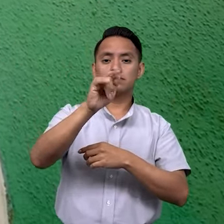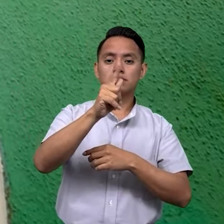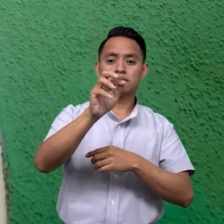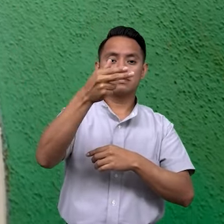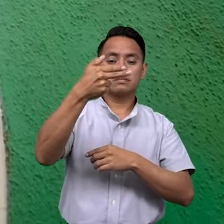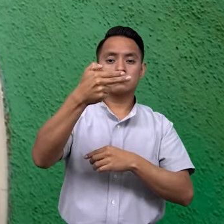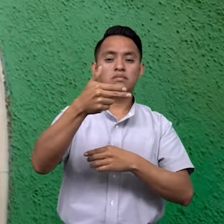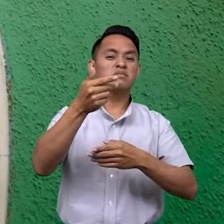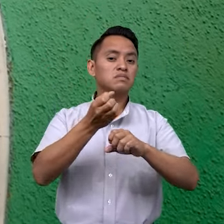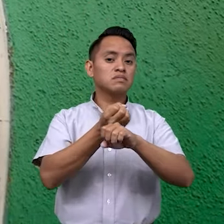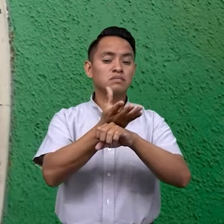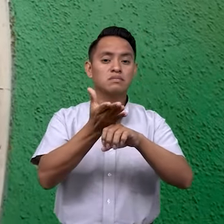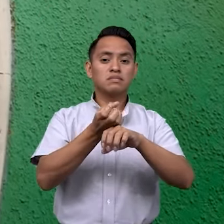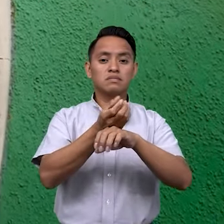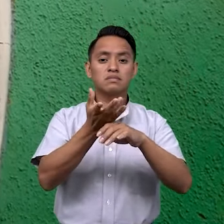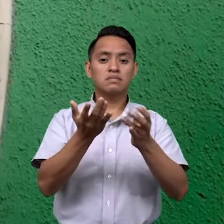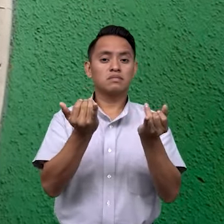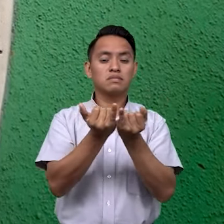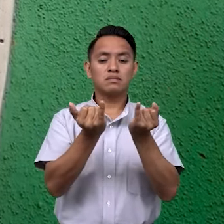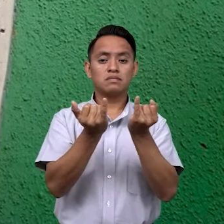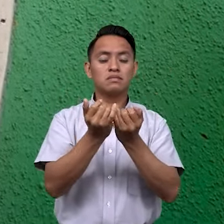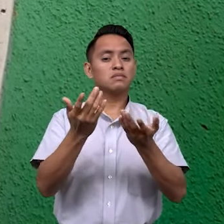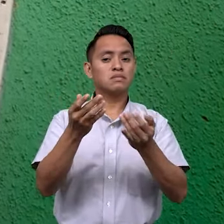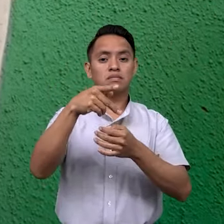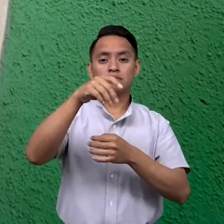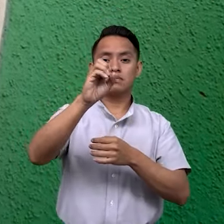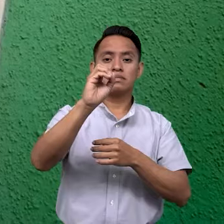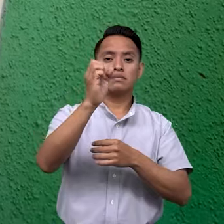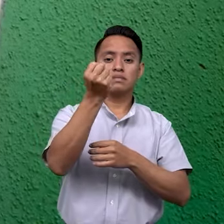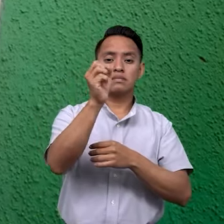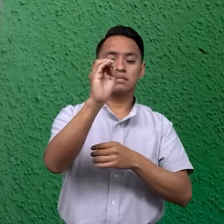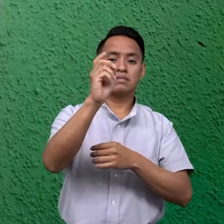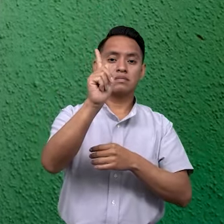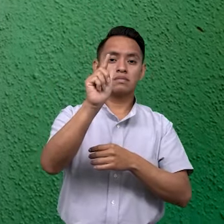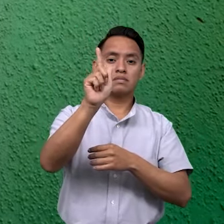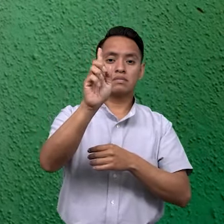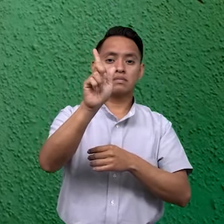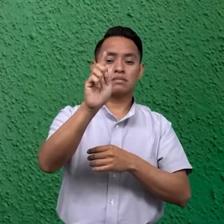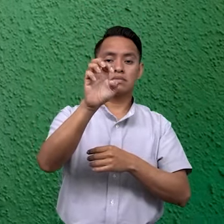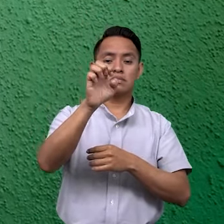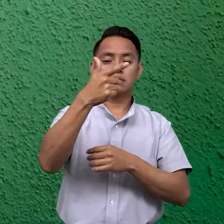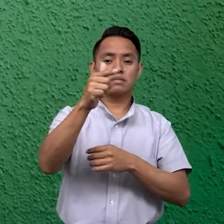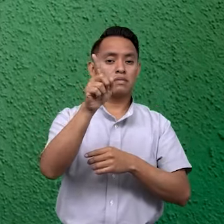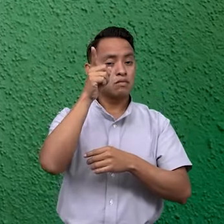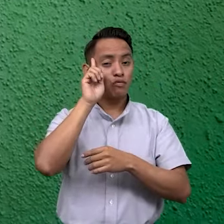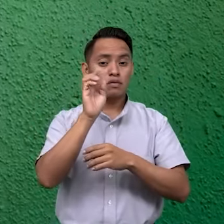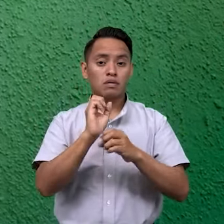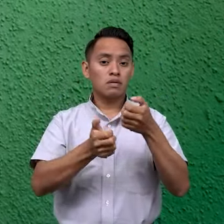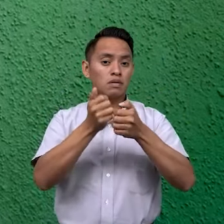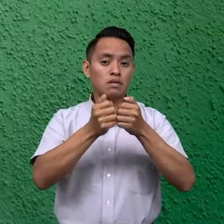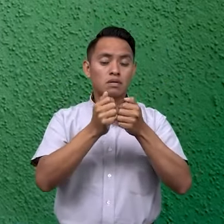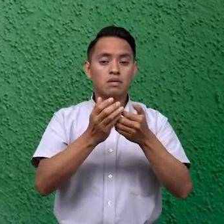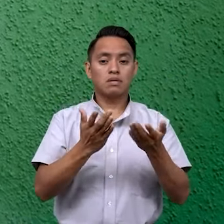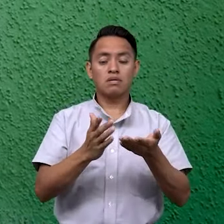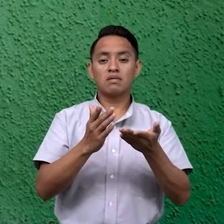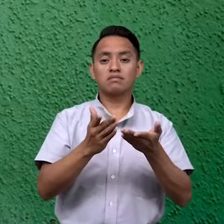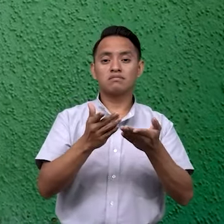alcalde de turno, igualito que lo que pasó en Pozo Ortega, desconocía qué es lo que estaba pasando. Al informarle, habían 7 hermanos de nosotros